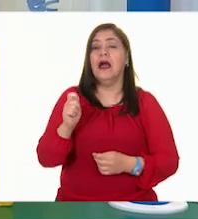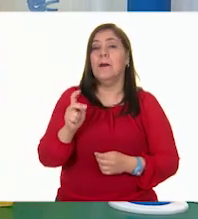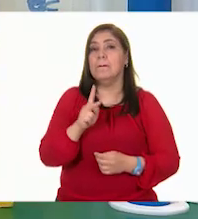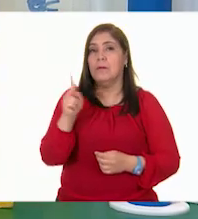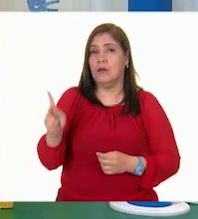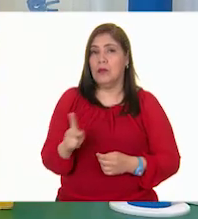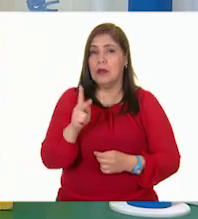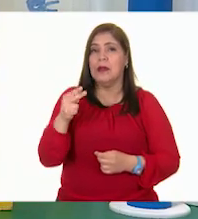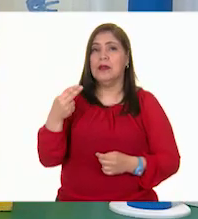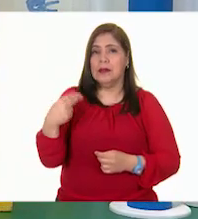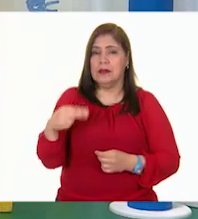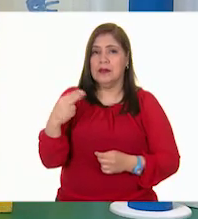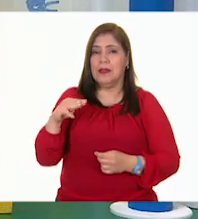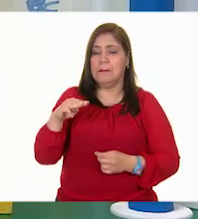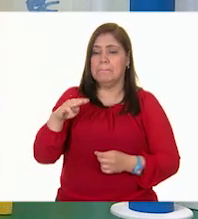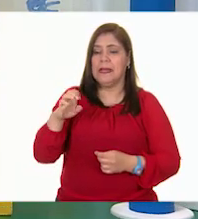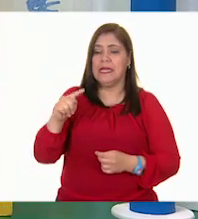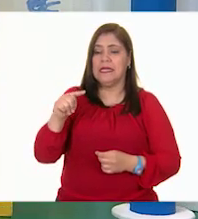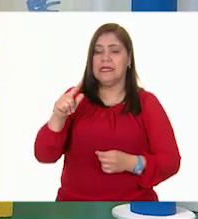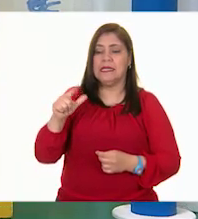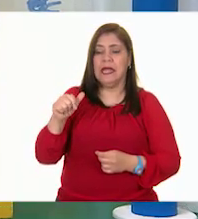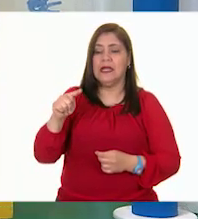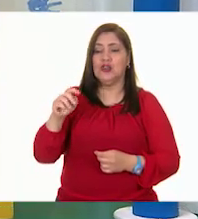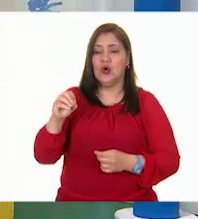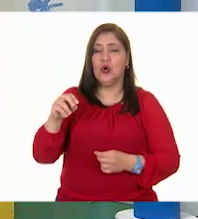llamado Metlatónoc.